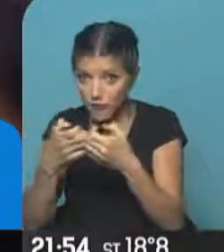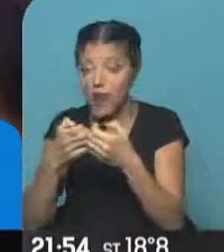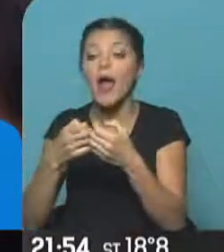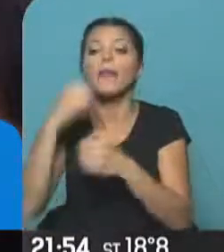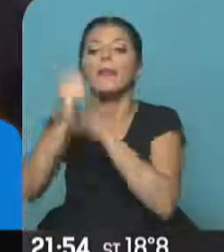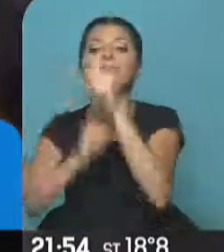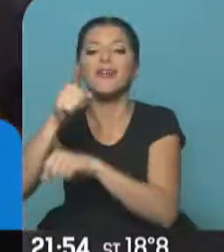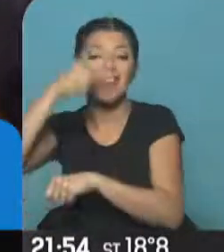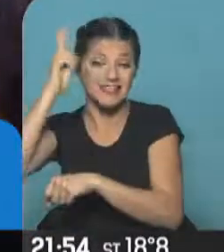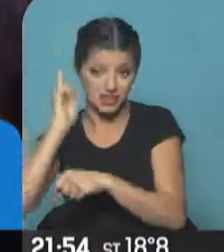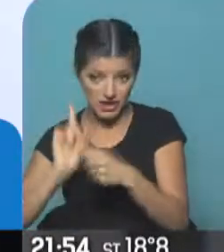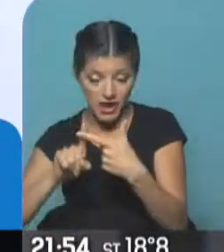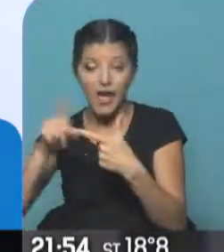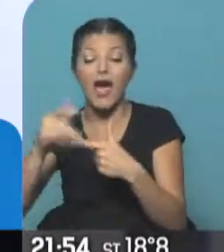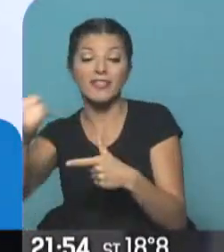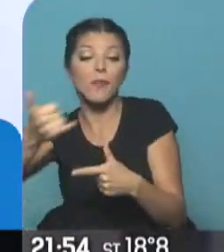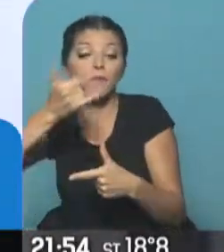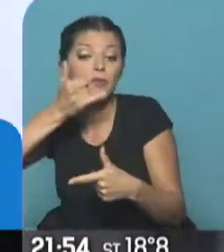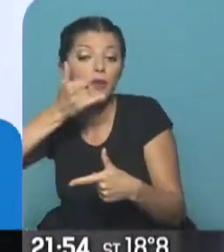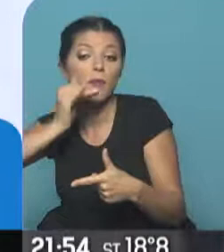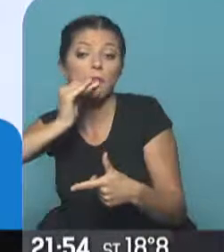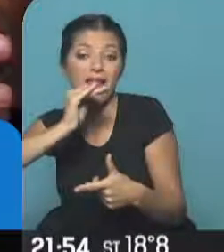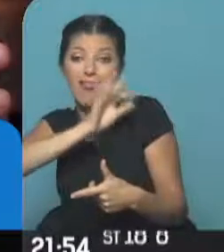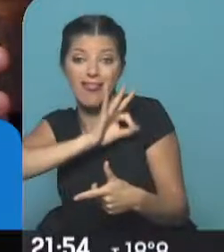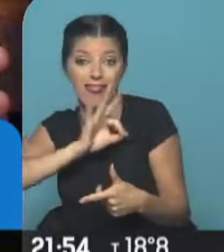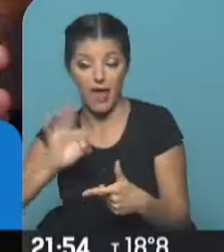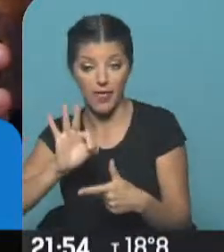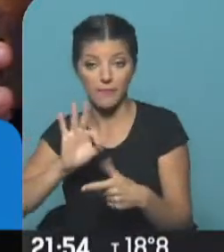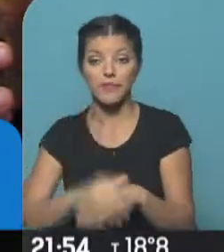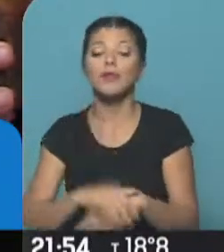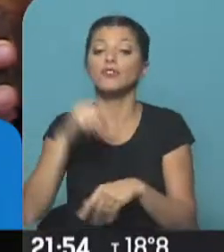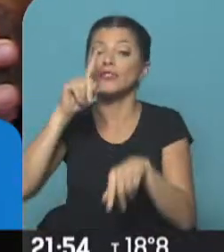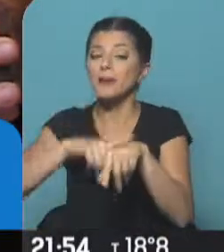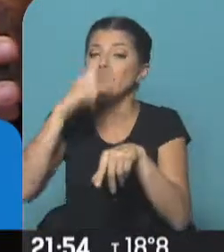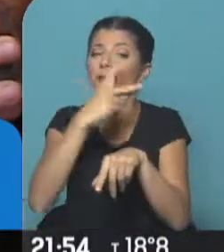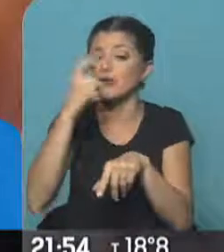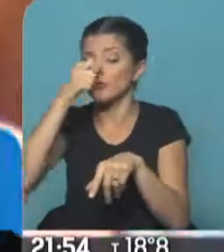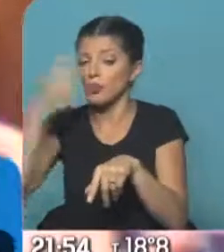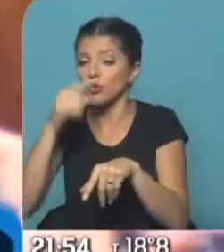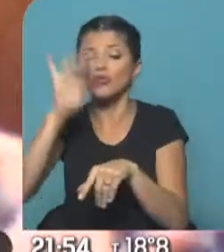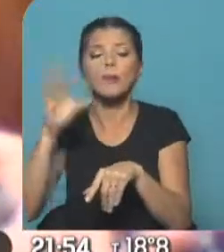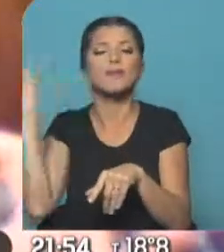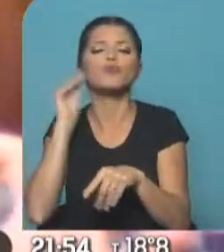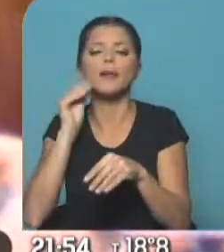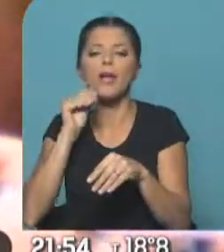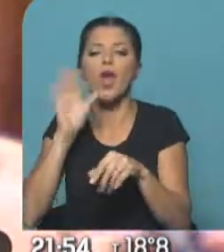chilena. La llamada fue atendida, pero nadie respondió y se extiende durante 22 segundos y solo se escuchan pasos.